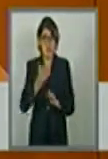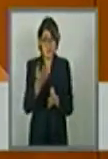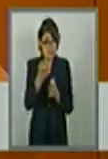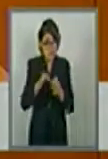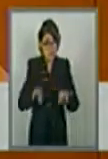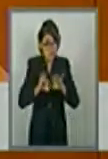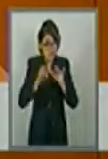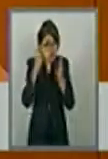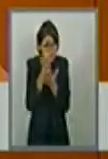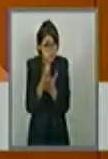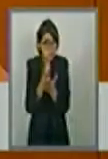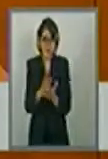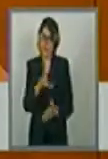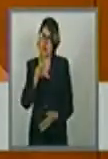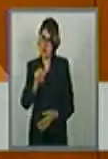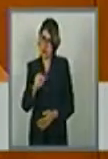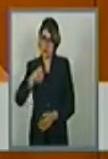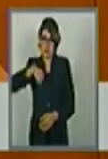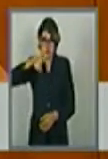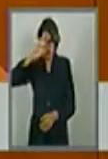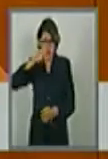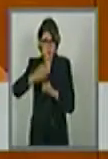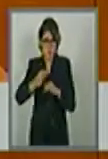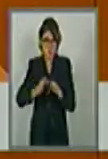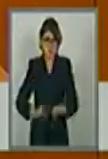me parece que la